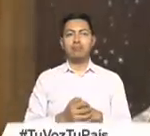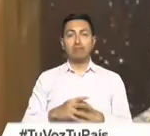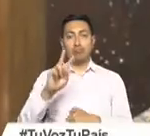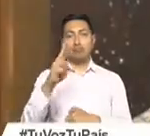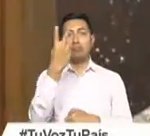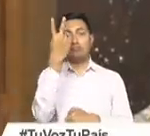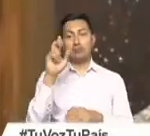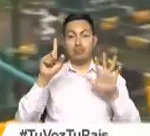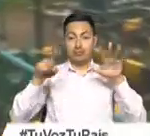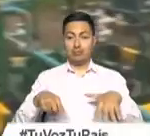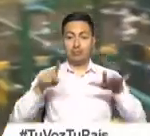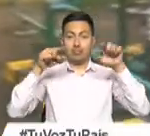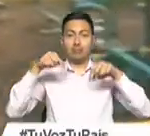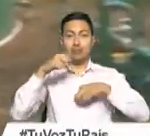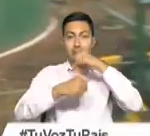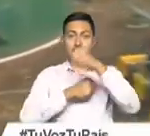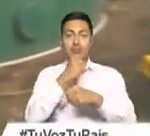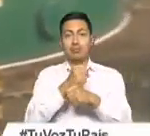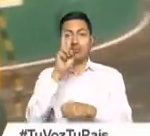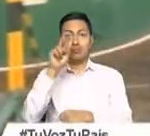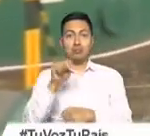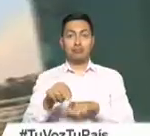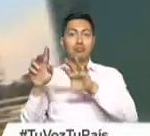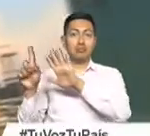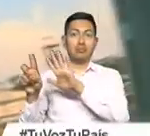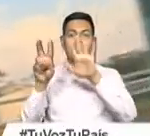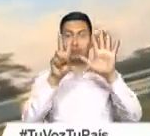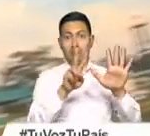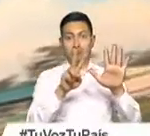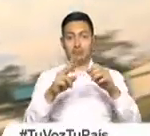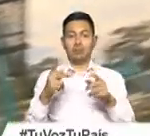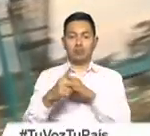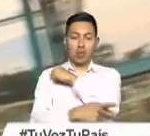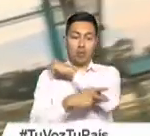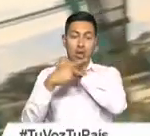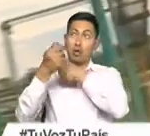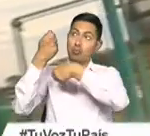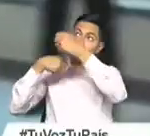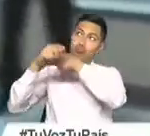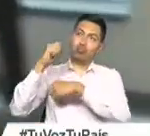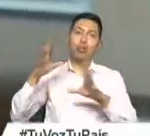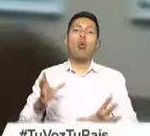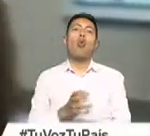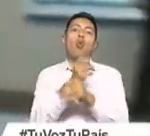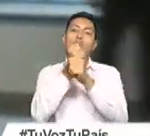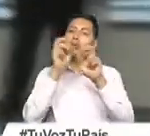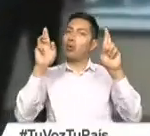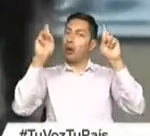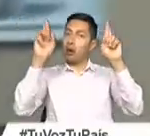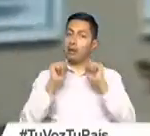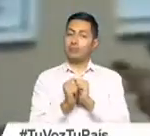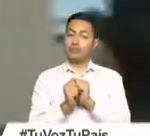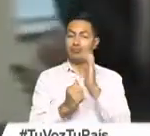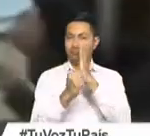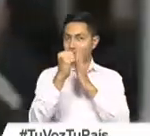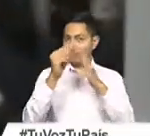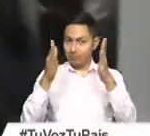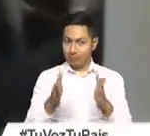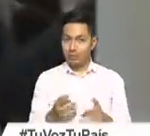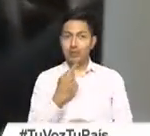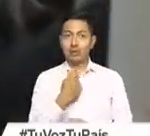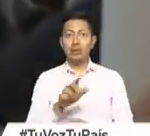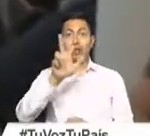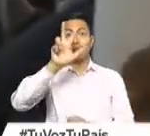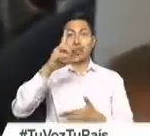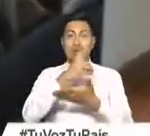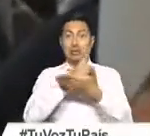de 2017 los precios del crudo se recuperen. De acuerdo al titular de Hidrocarburos, luego de 3 semanas con tendencia a la